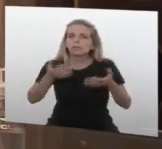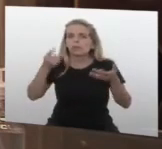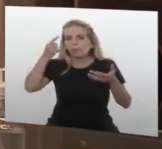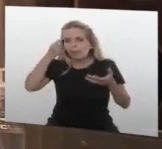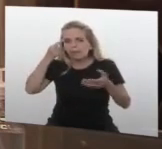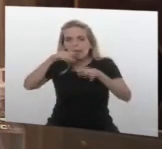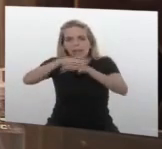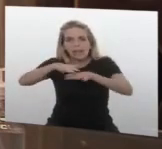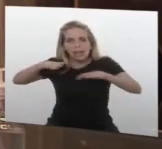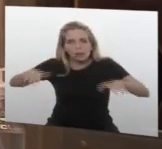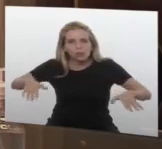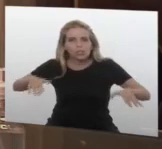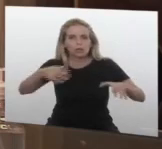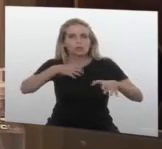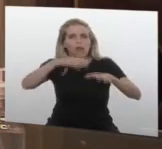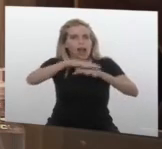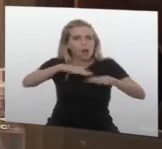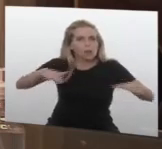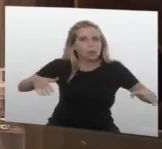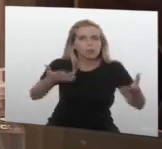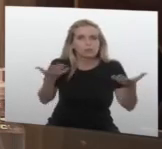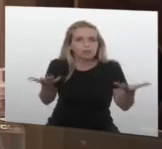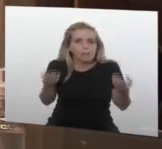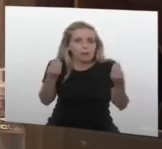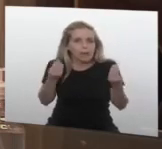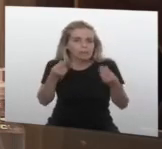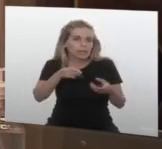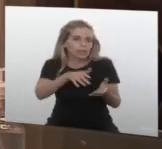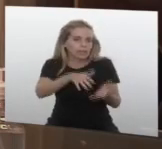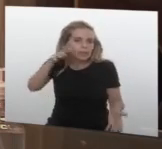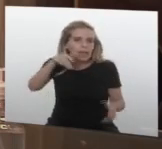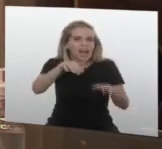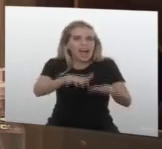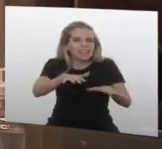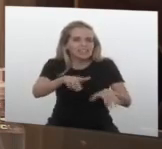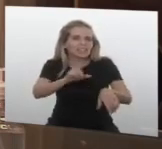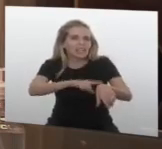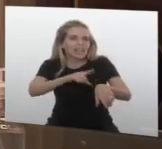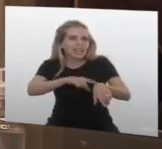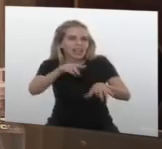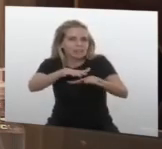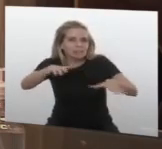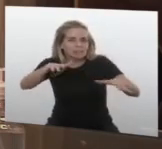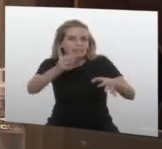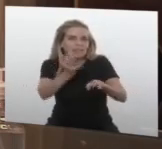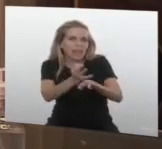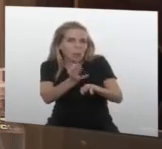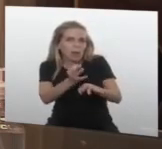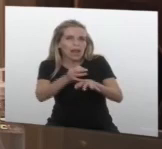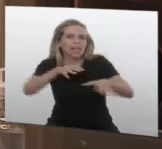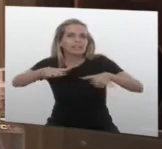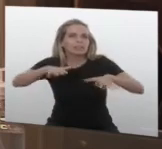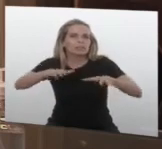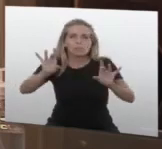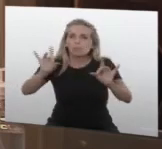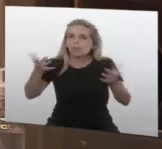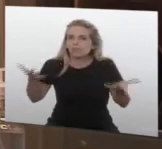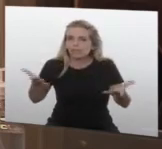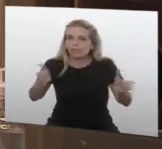de ser. Está diciendo entre líneas, si uno quiere interpretarlo, si